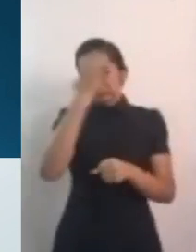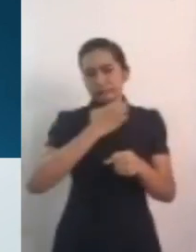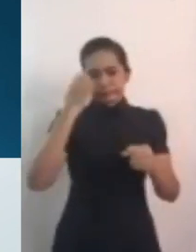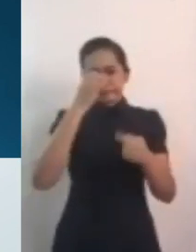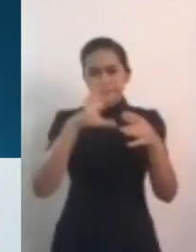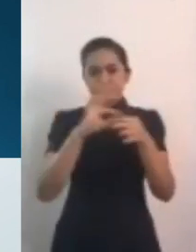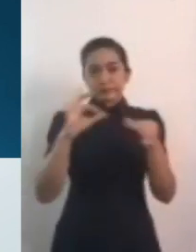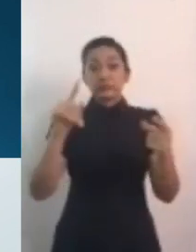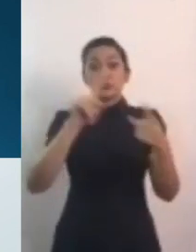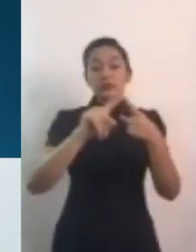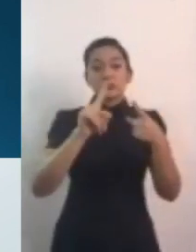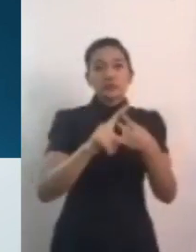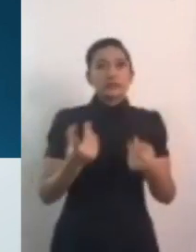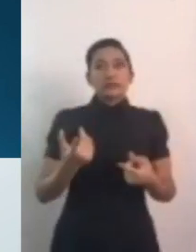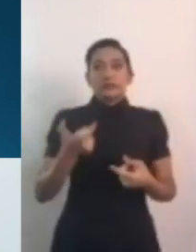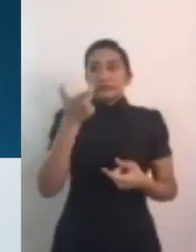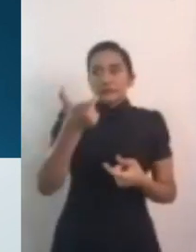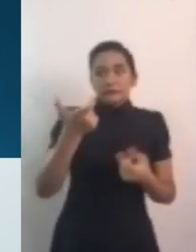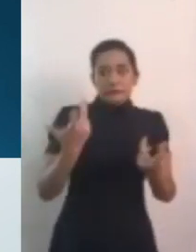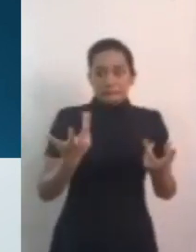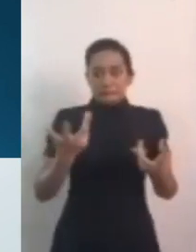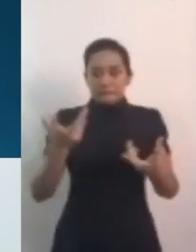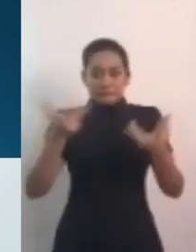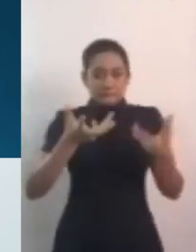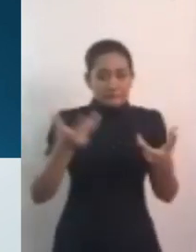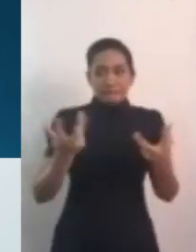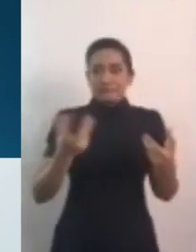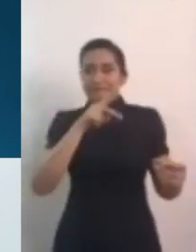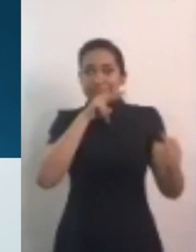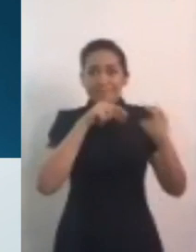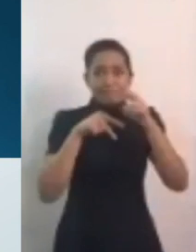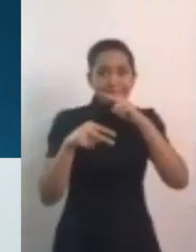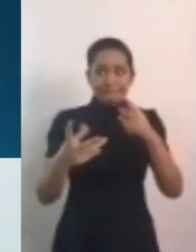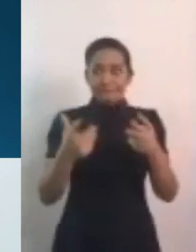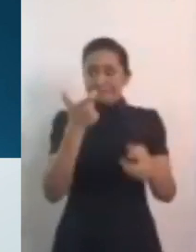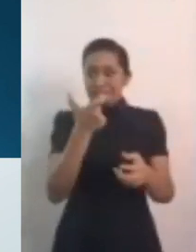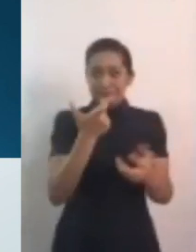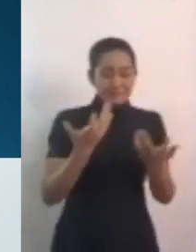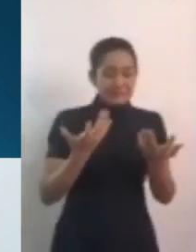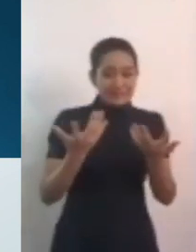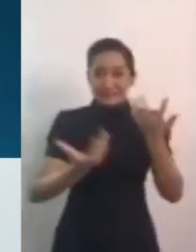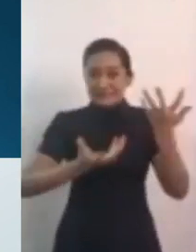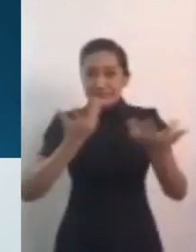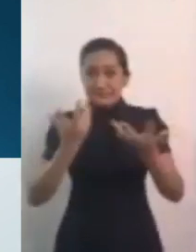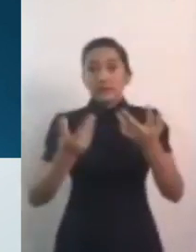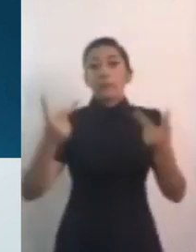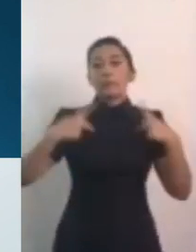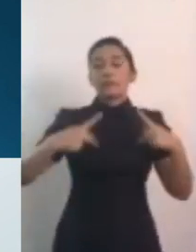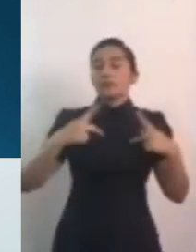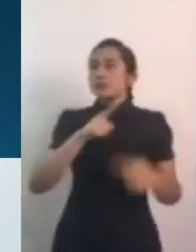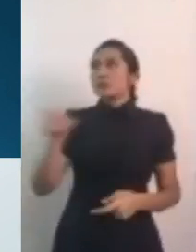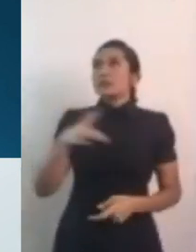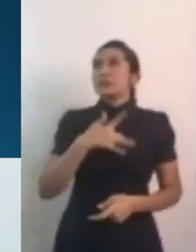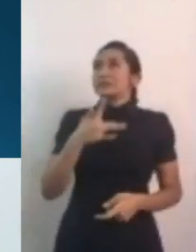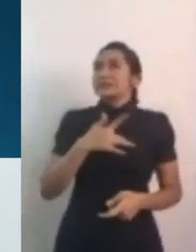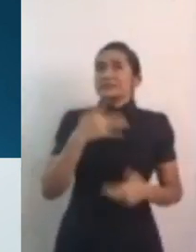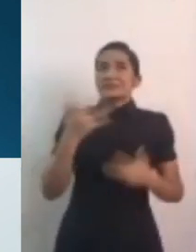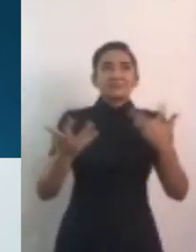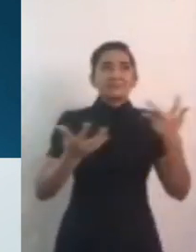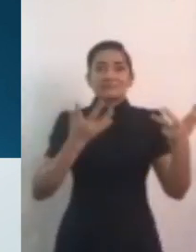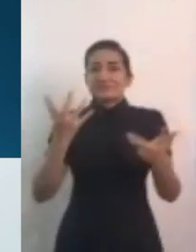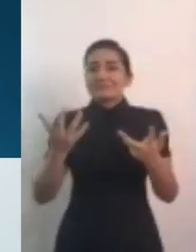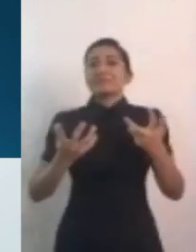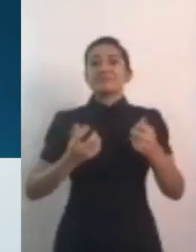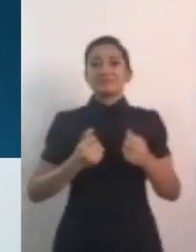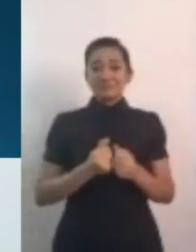estresores económicos empiezan a invadir mucho de lo que la gente siente, de lo que la gente piensa y naturalmente de